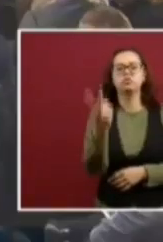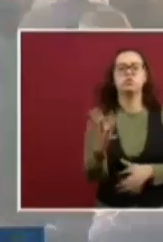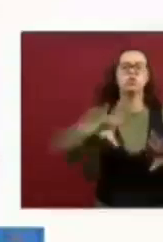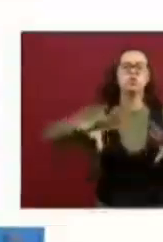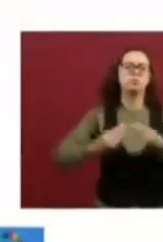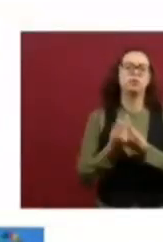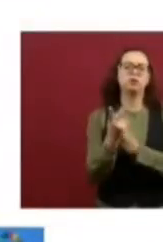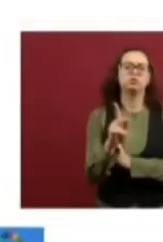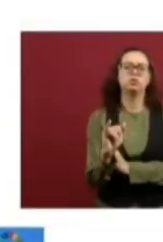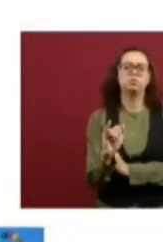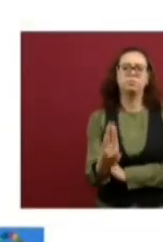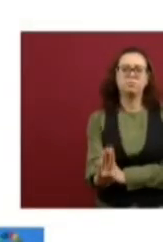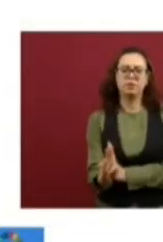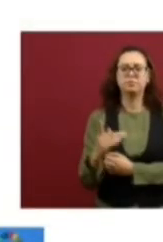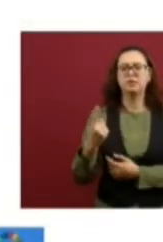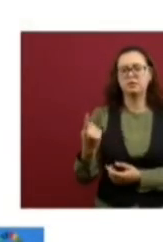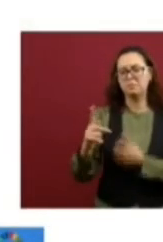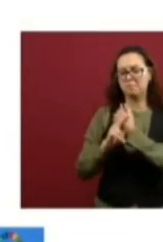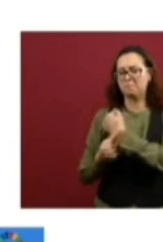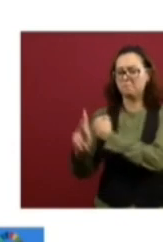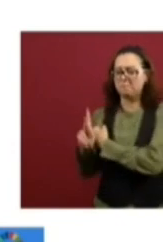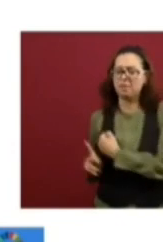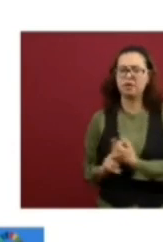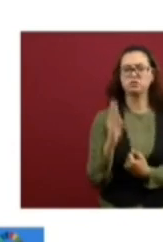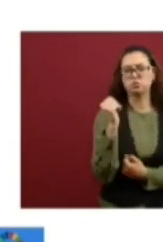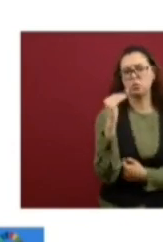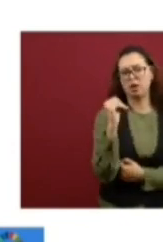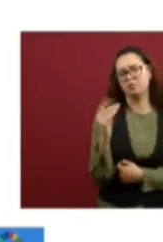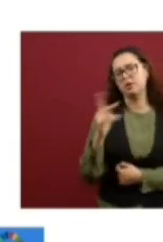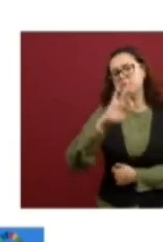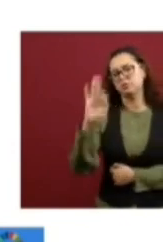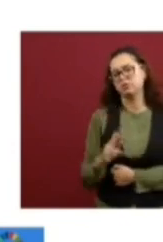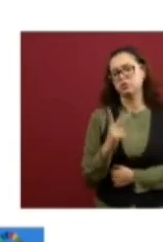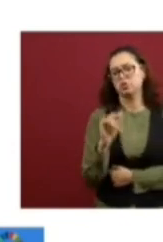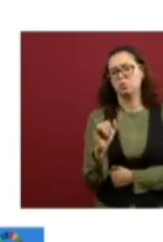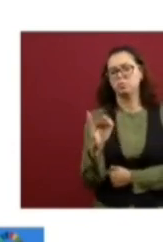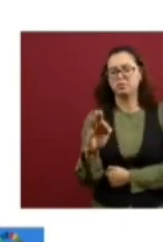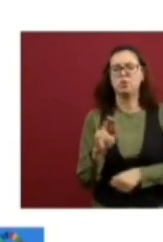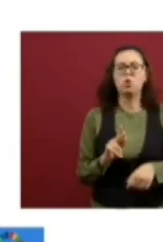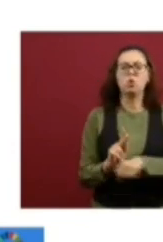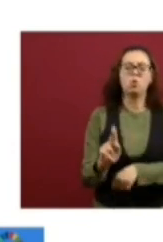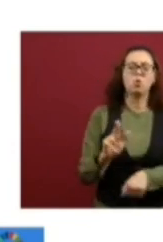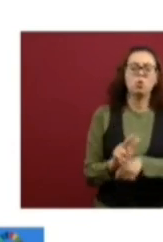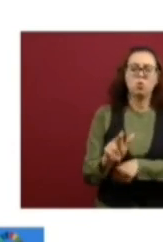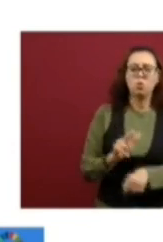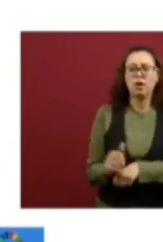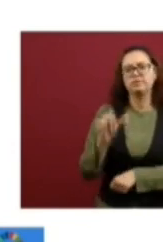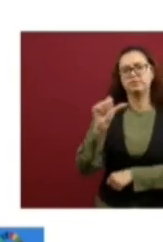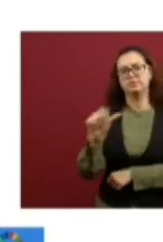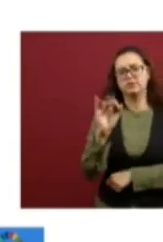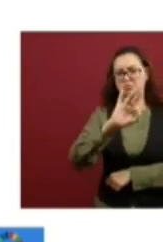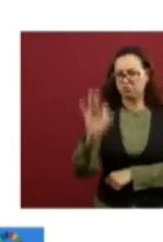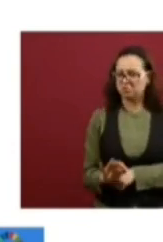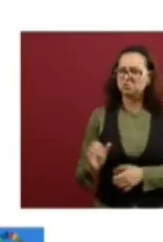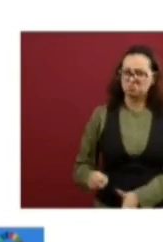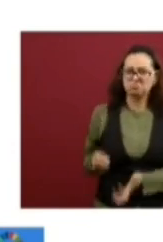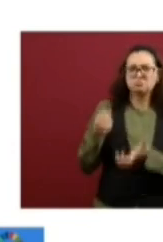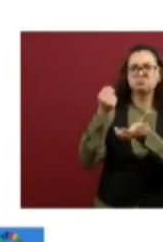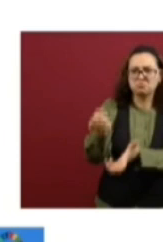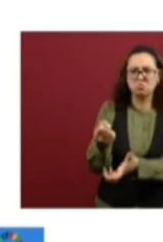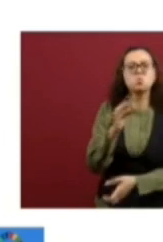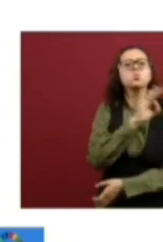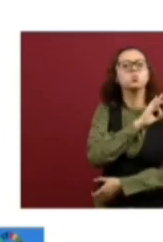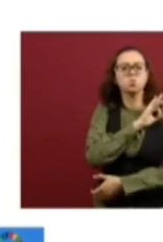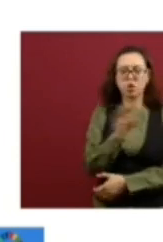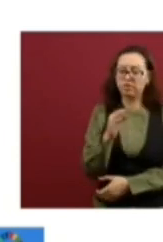invierten 9% del pib uruguay que es el que más invierte en la región invierte 16 por ciento del pib si se puede si se